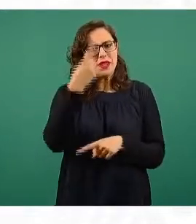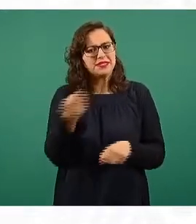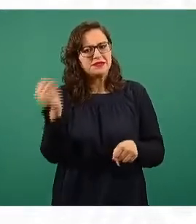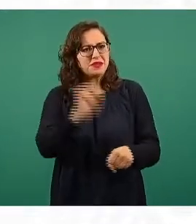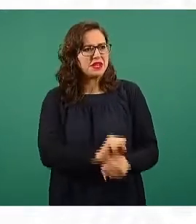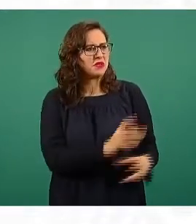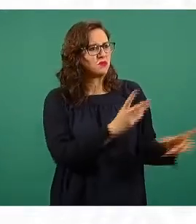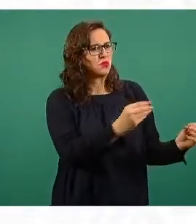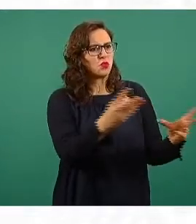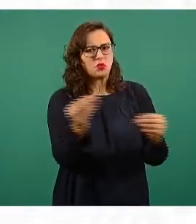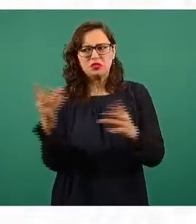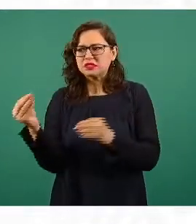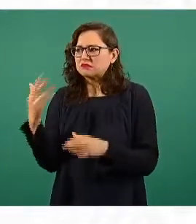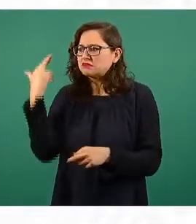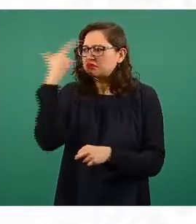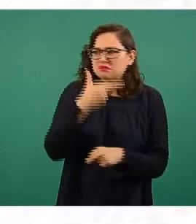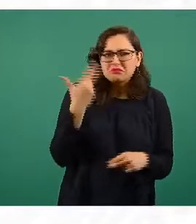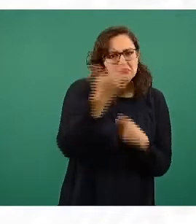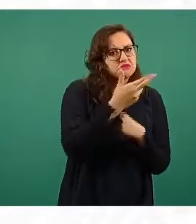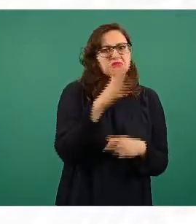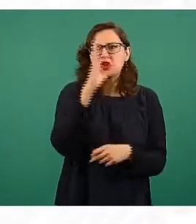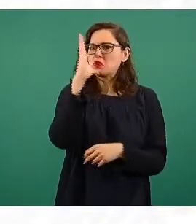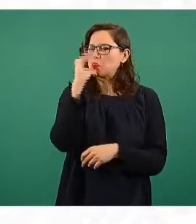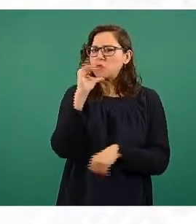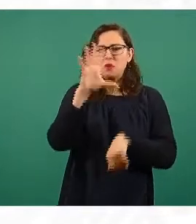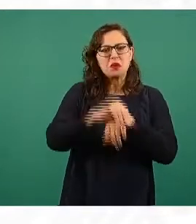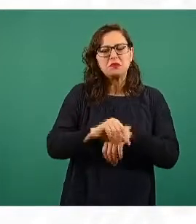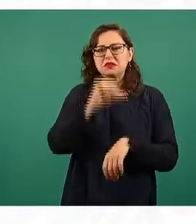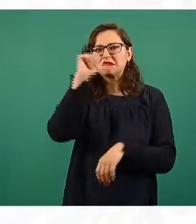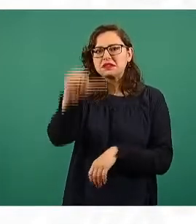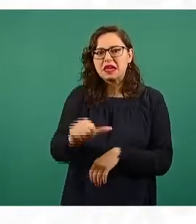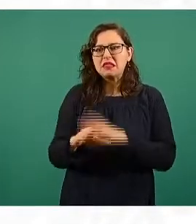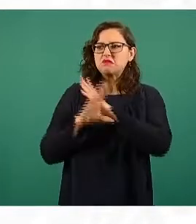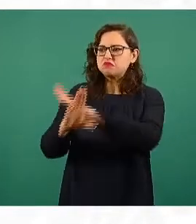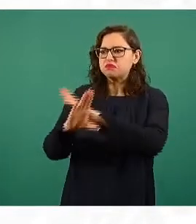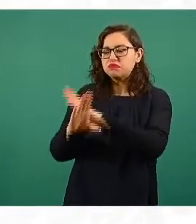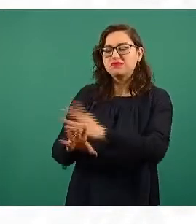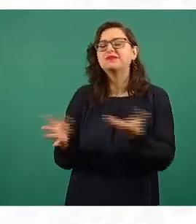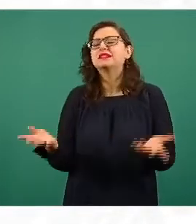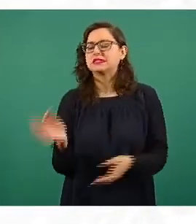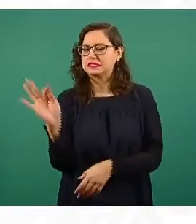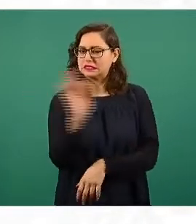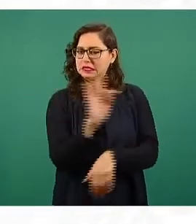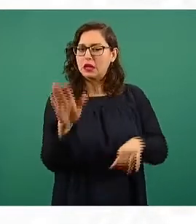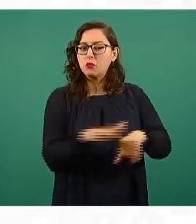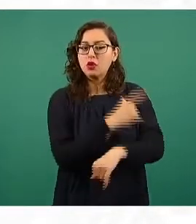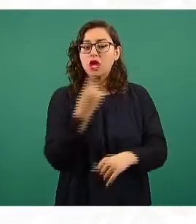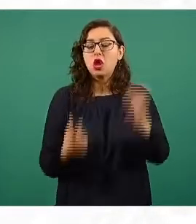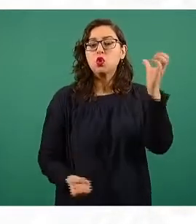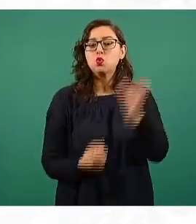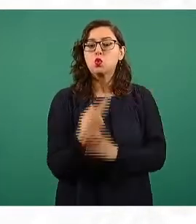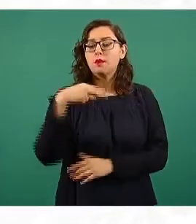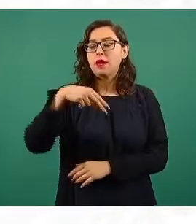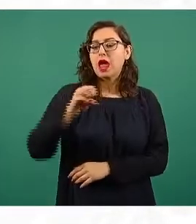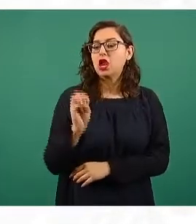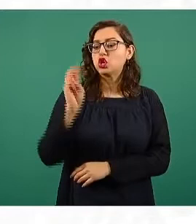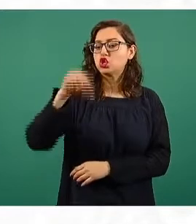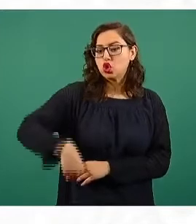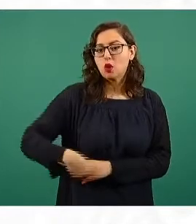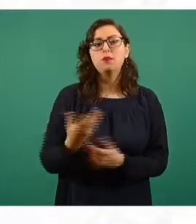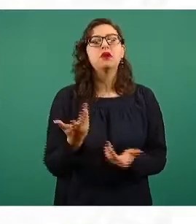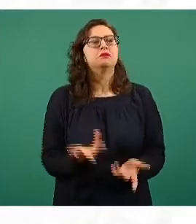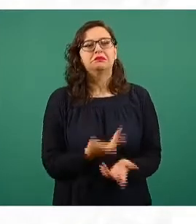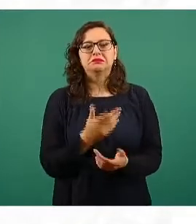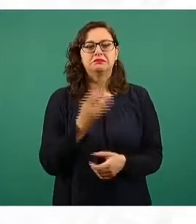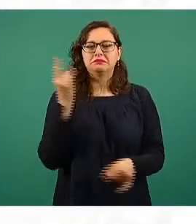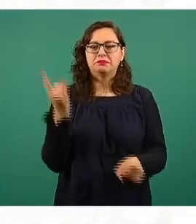probablemente porque tampoco están cumpliendo con la nueva norma para las bombas de gasolinas. Fue la gasolinera de La Victoria